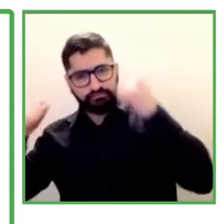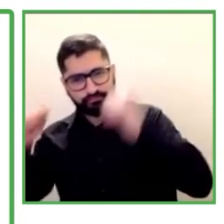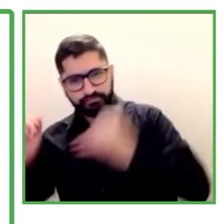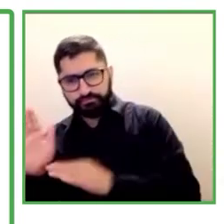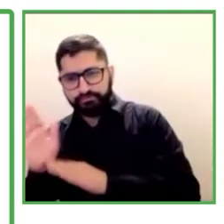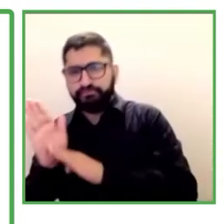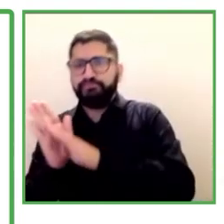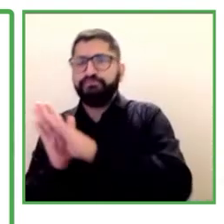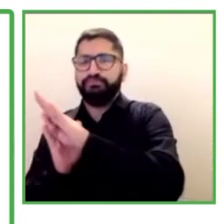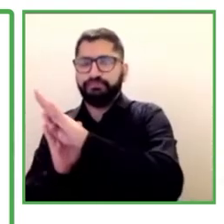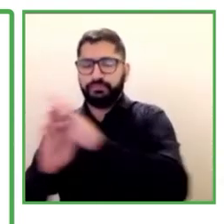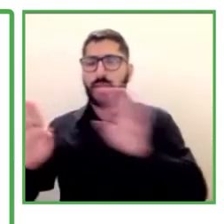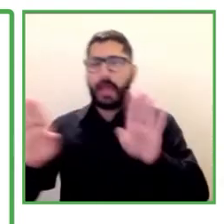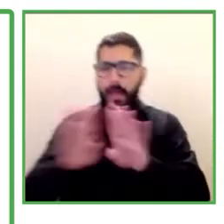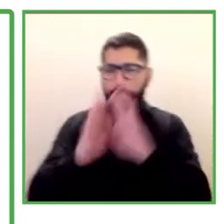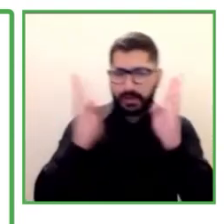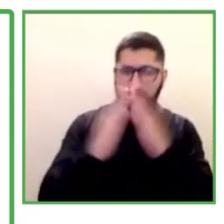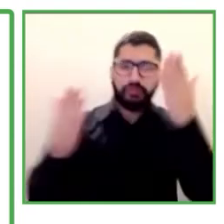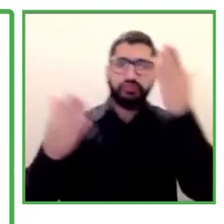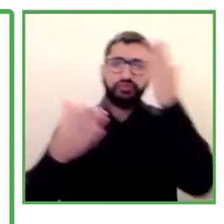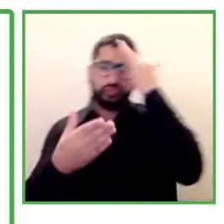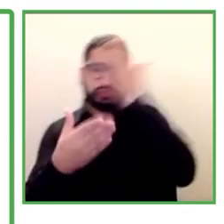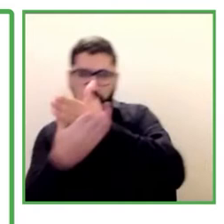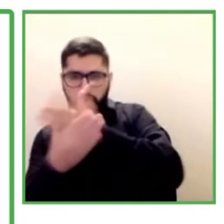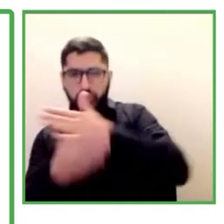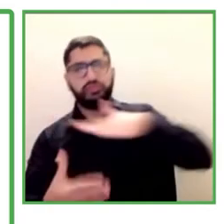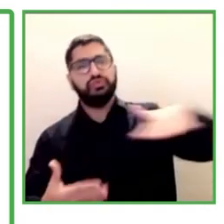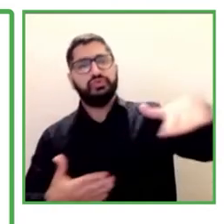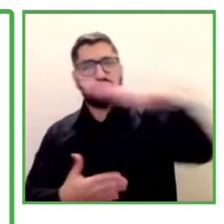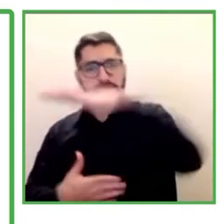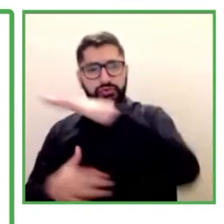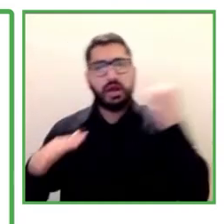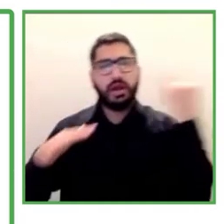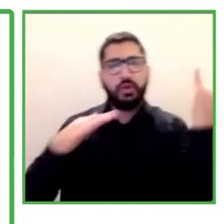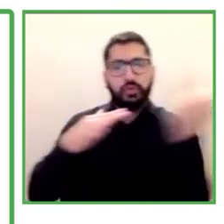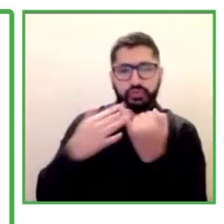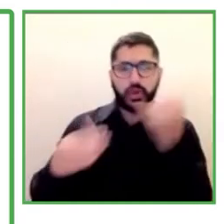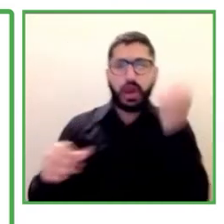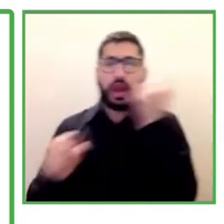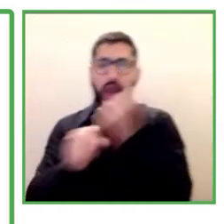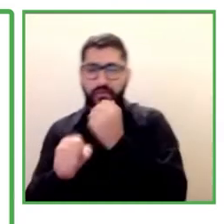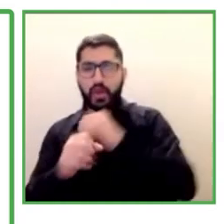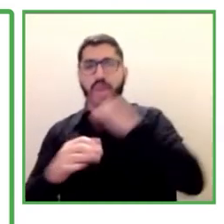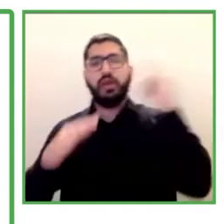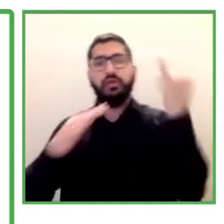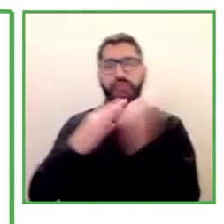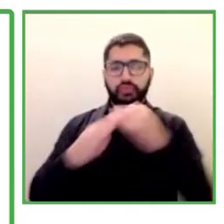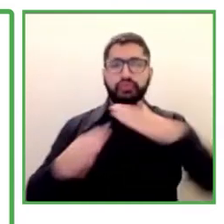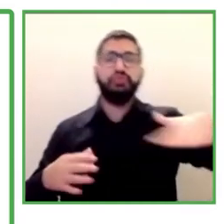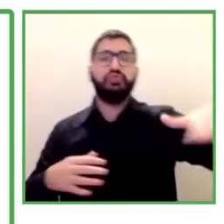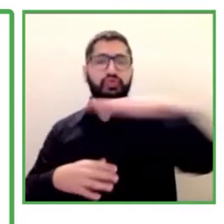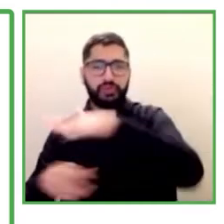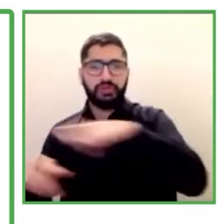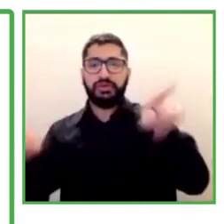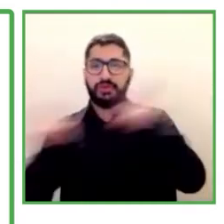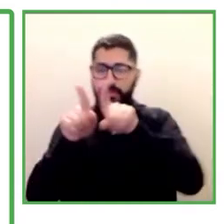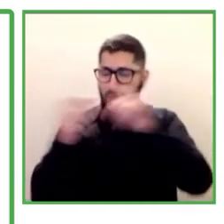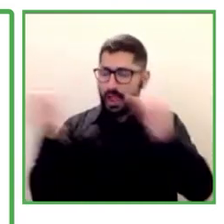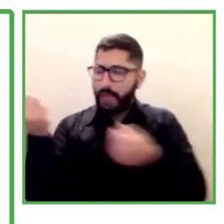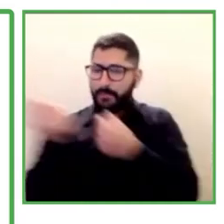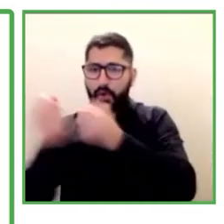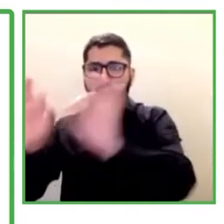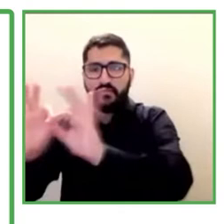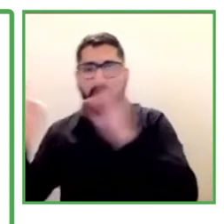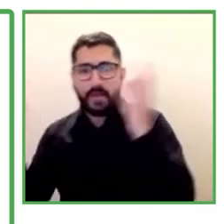y fuertemente el apoyo a las familias. El MAIS considera la problemática a resolver desde la vinculación